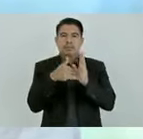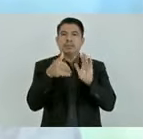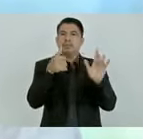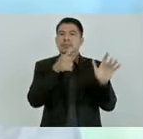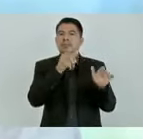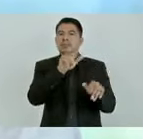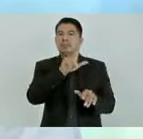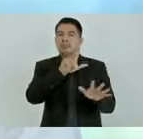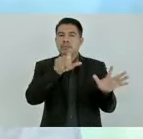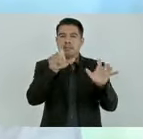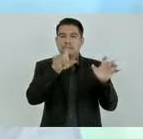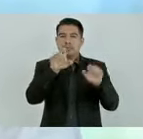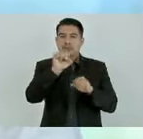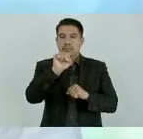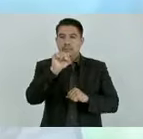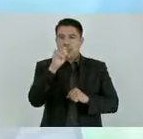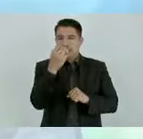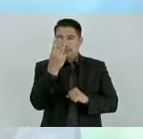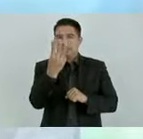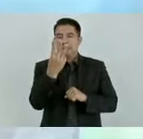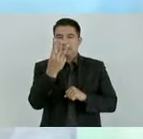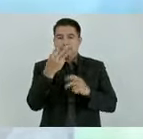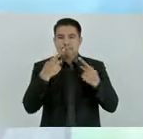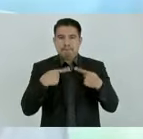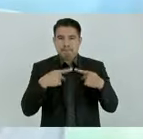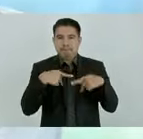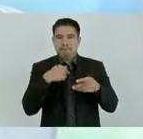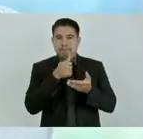1.656.763 beneficiarios. Es decir,